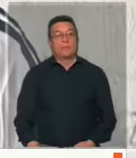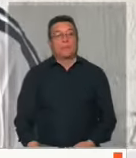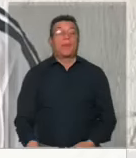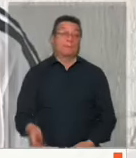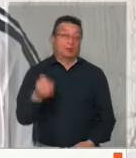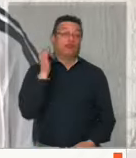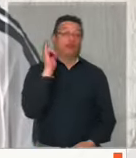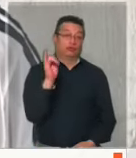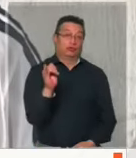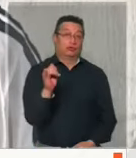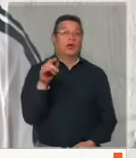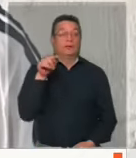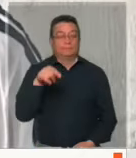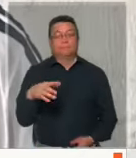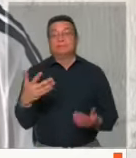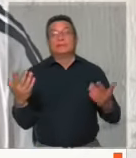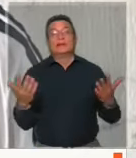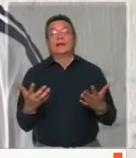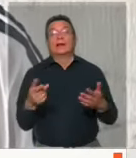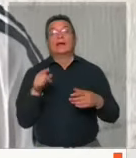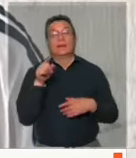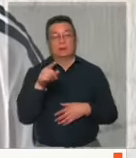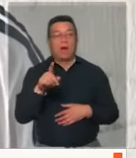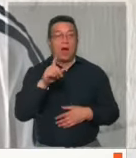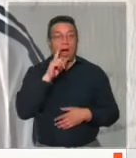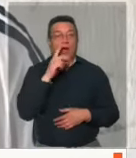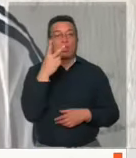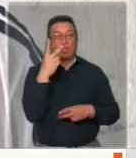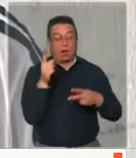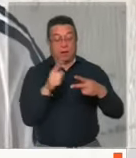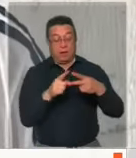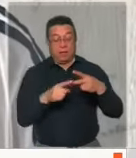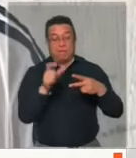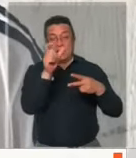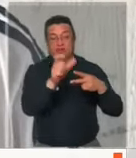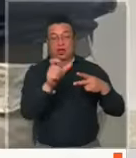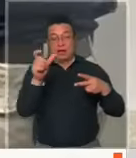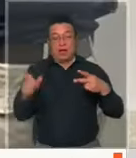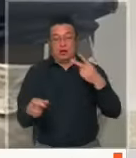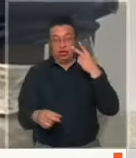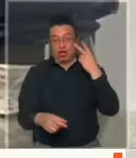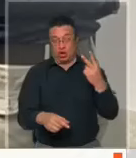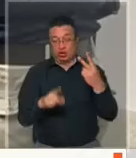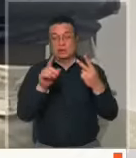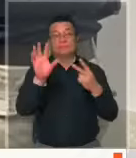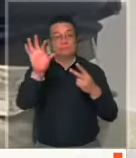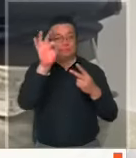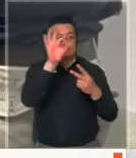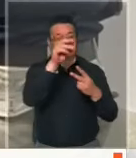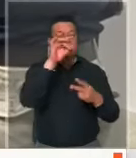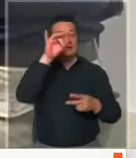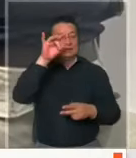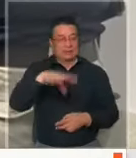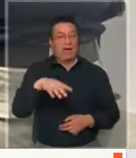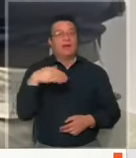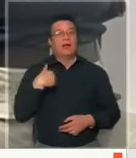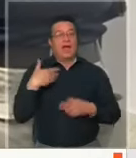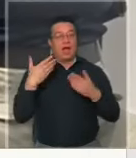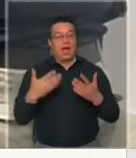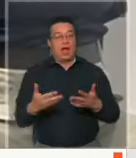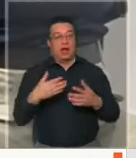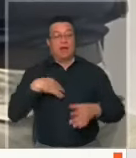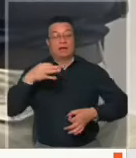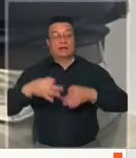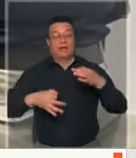Por supuesto, estamos hablando de que hay dos personas que han sido identificadas y que ya están, digamos, que han enfrentado a los